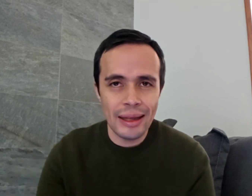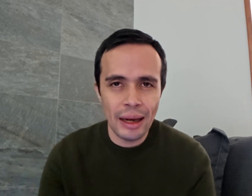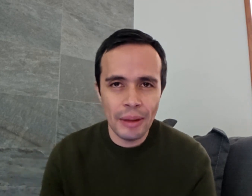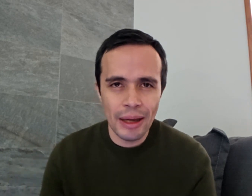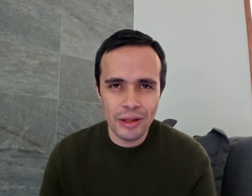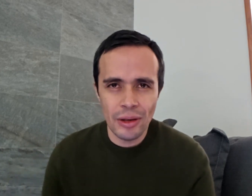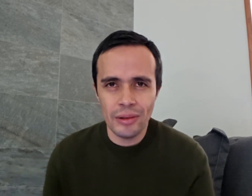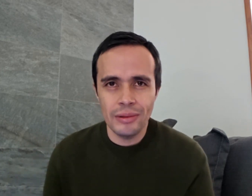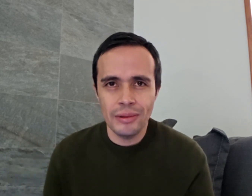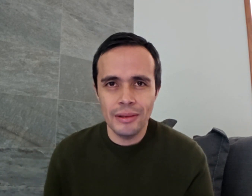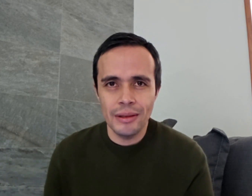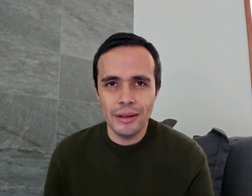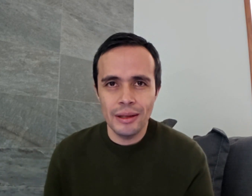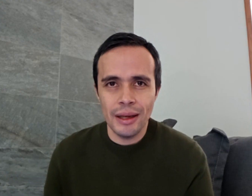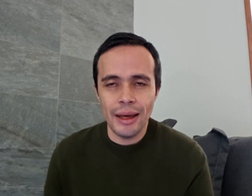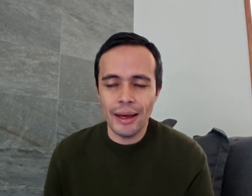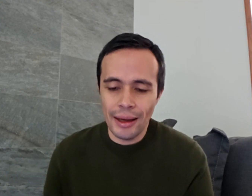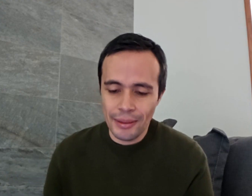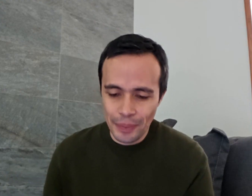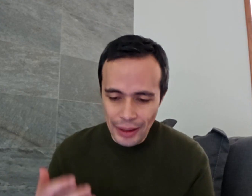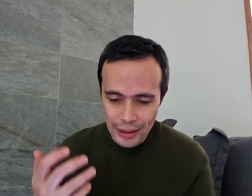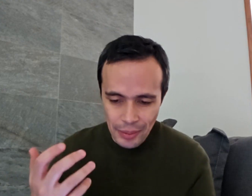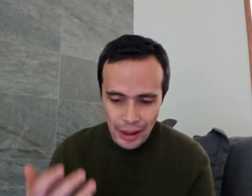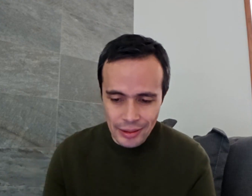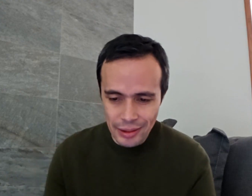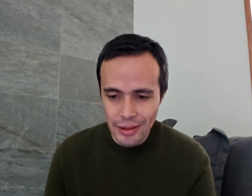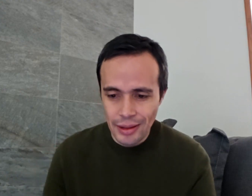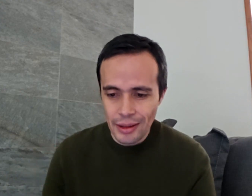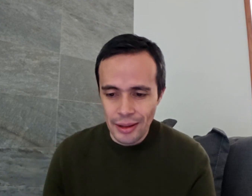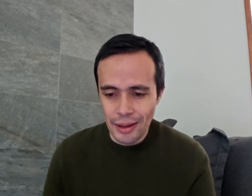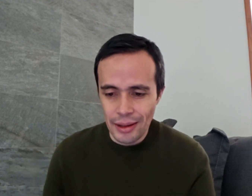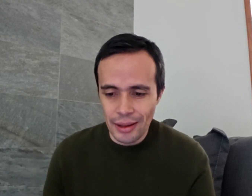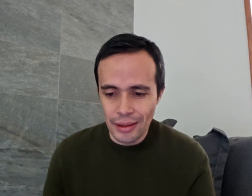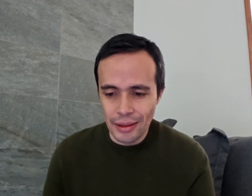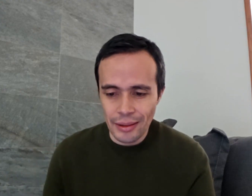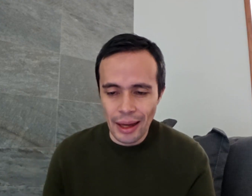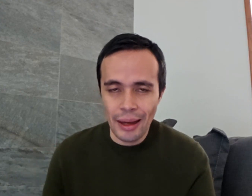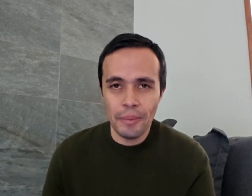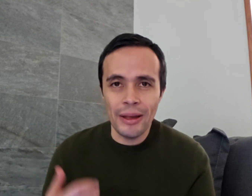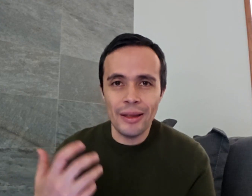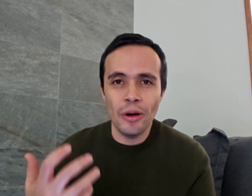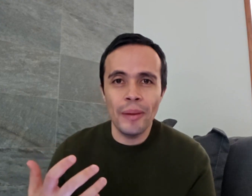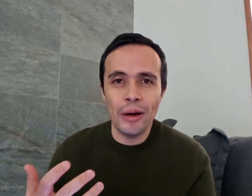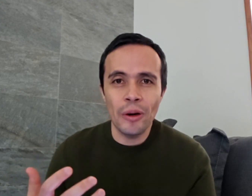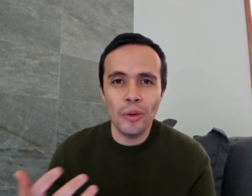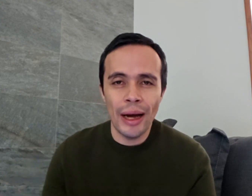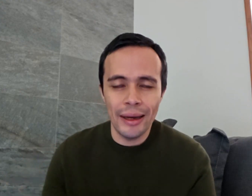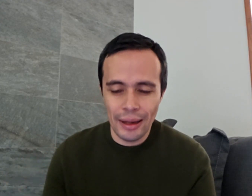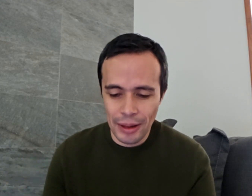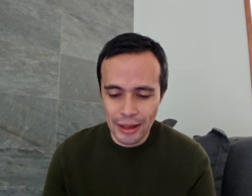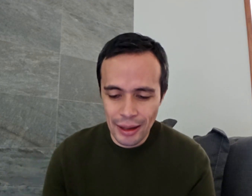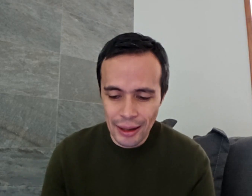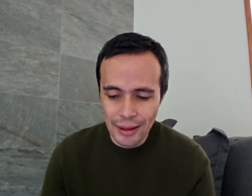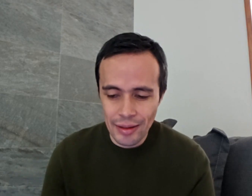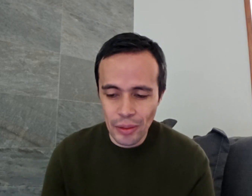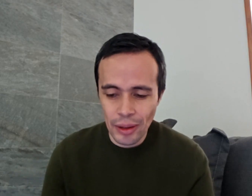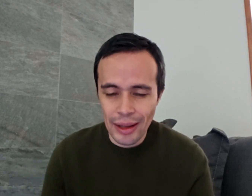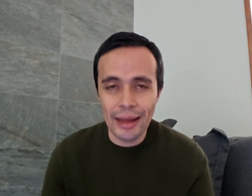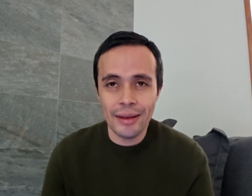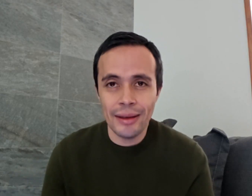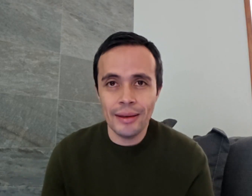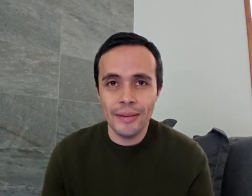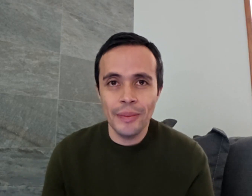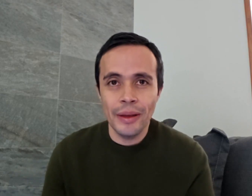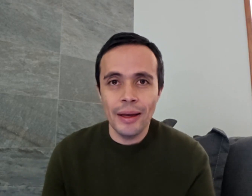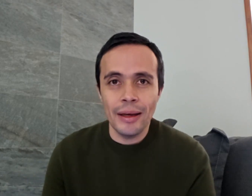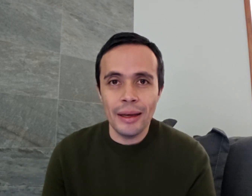en contra de la migración y que además ha pedido mano dura en materia de